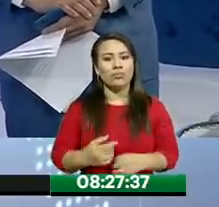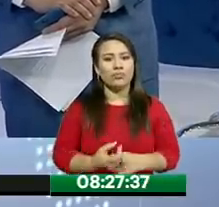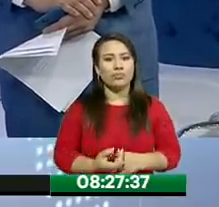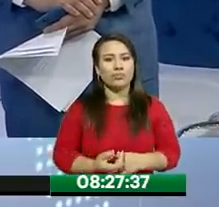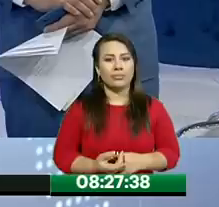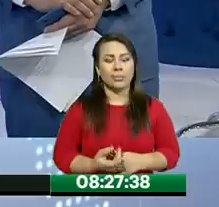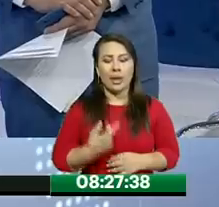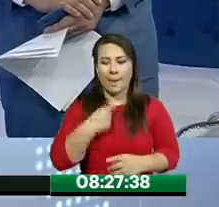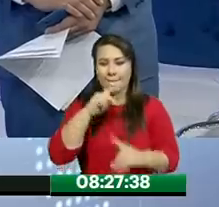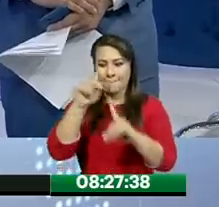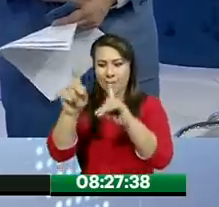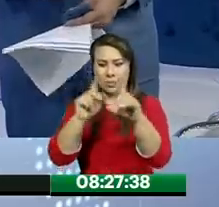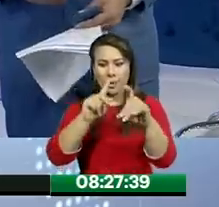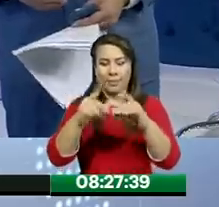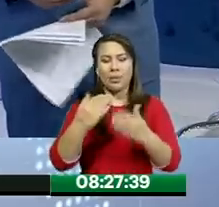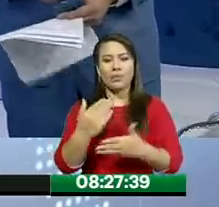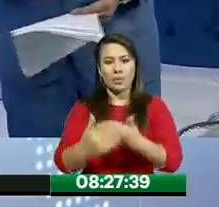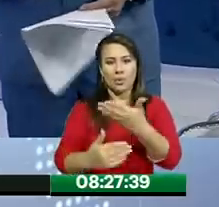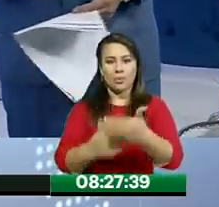sitio.